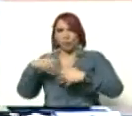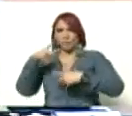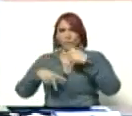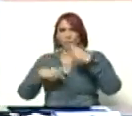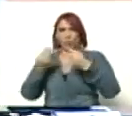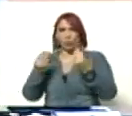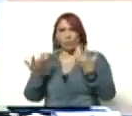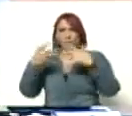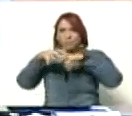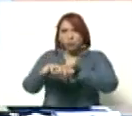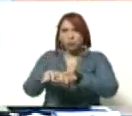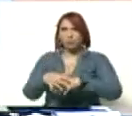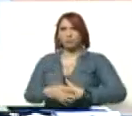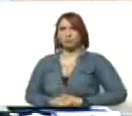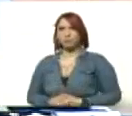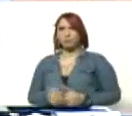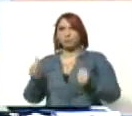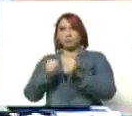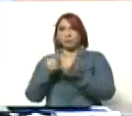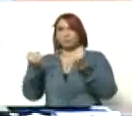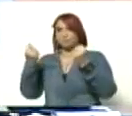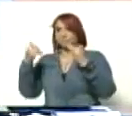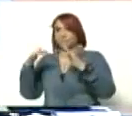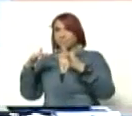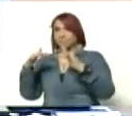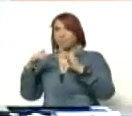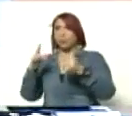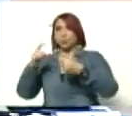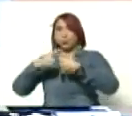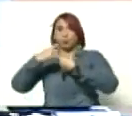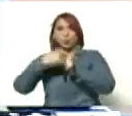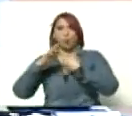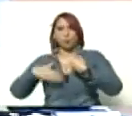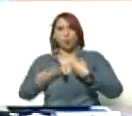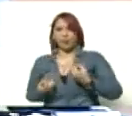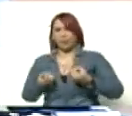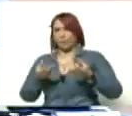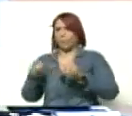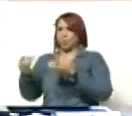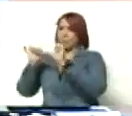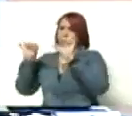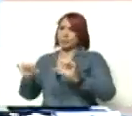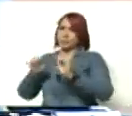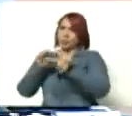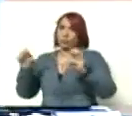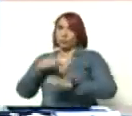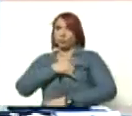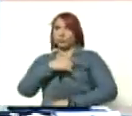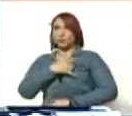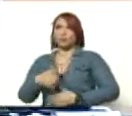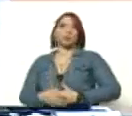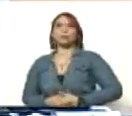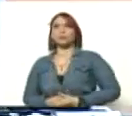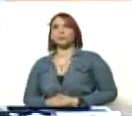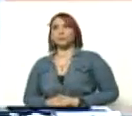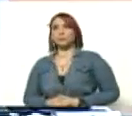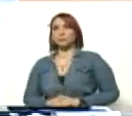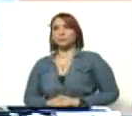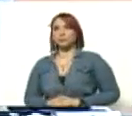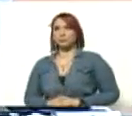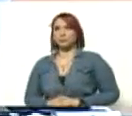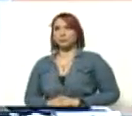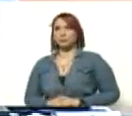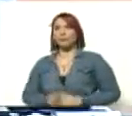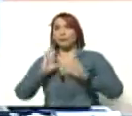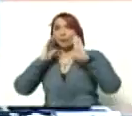enlazan entonces con la cantidad de cupos que se puede ofrecer el sistema de educación universitaria en atención a las carreras